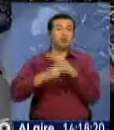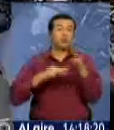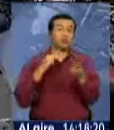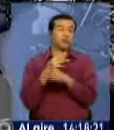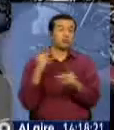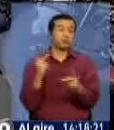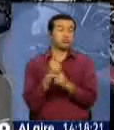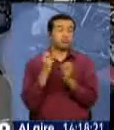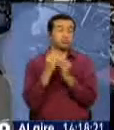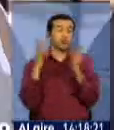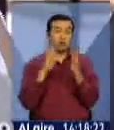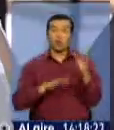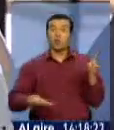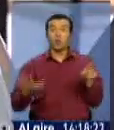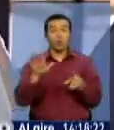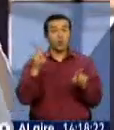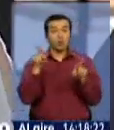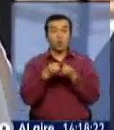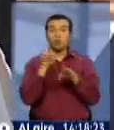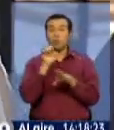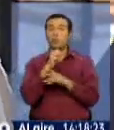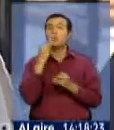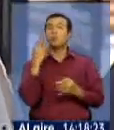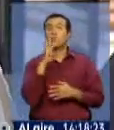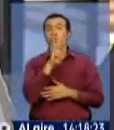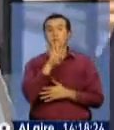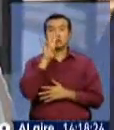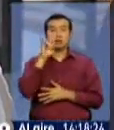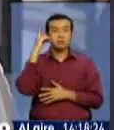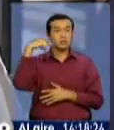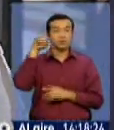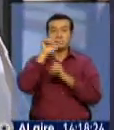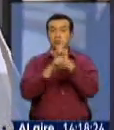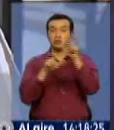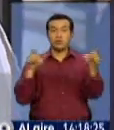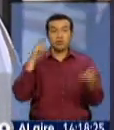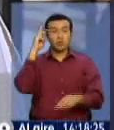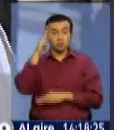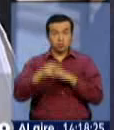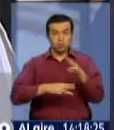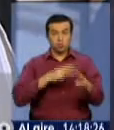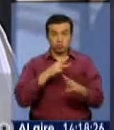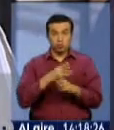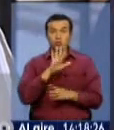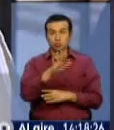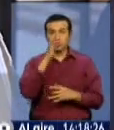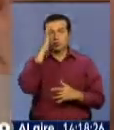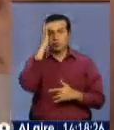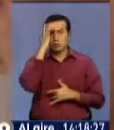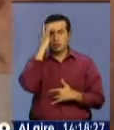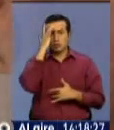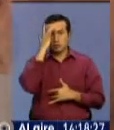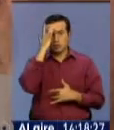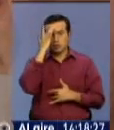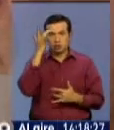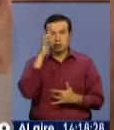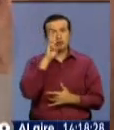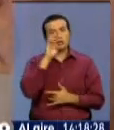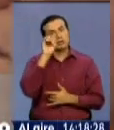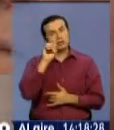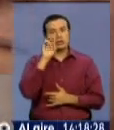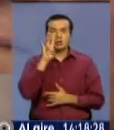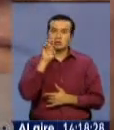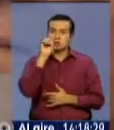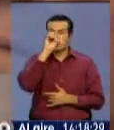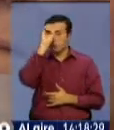por ende, en el Ecuador. Hay cerca de 47 millones de personas en el mundo que tienen diagnóstico de demencia. Entre el 60 y